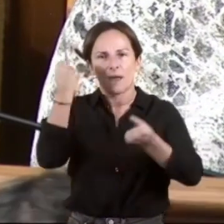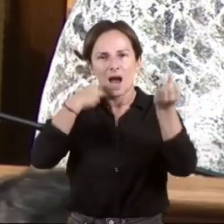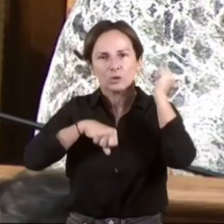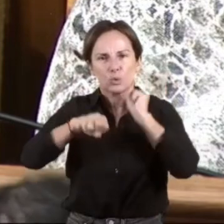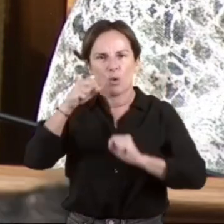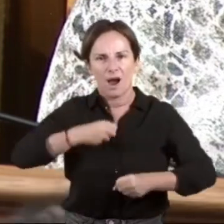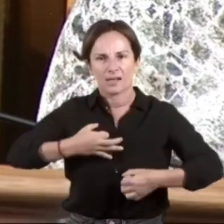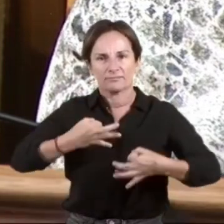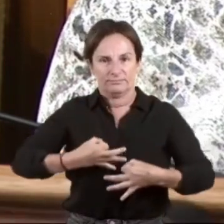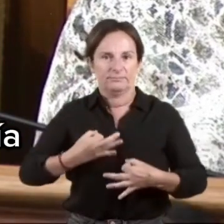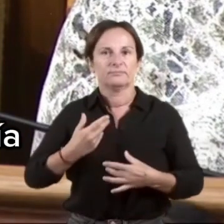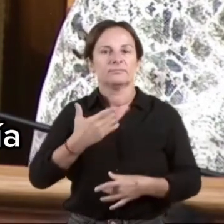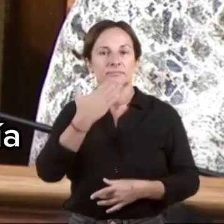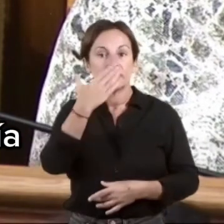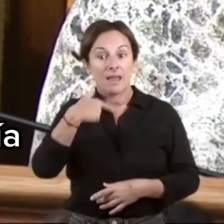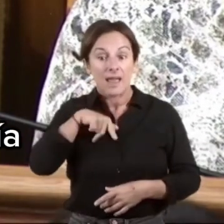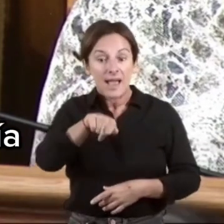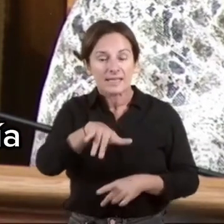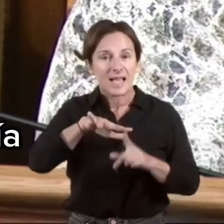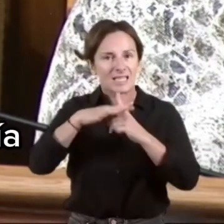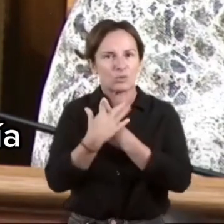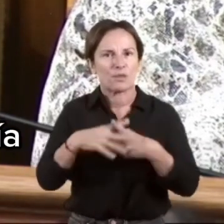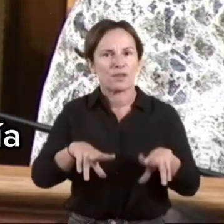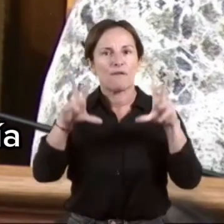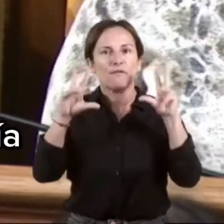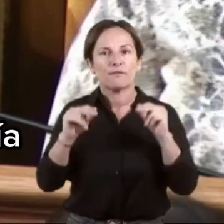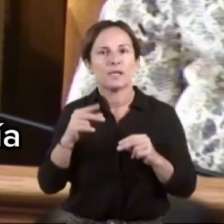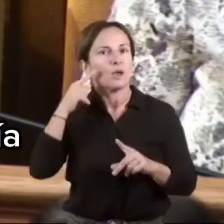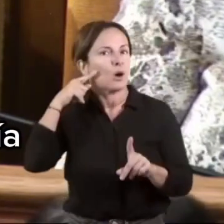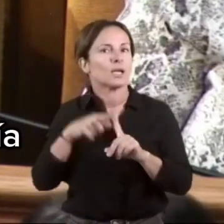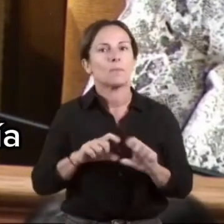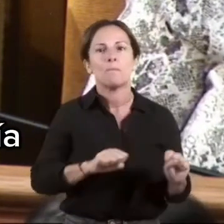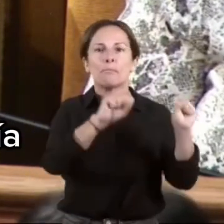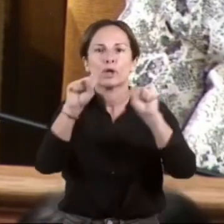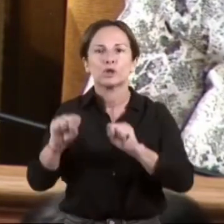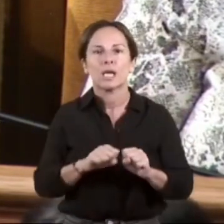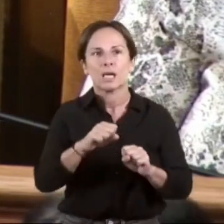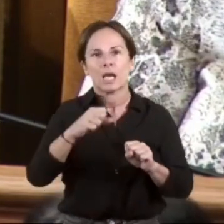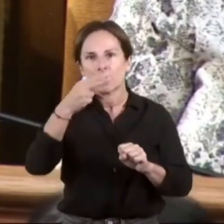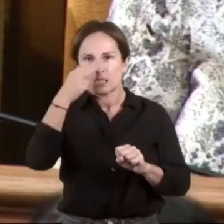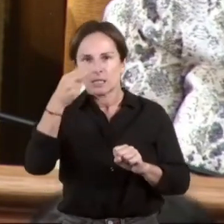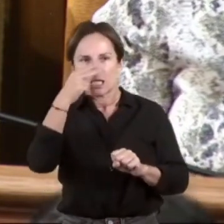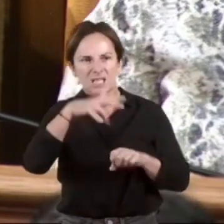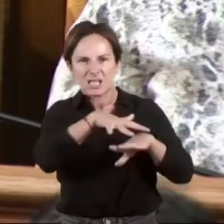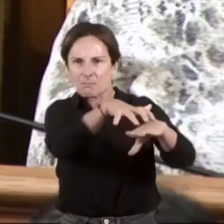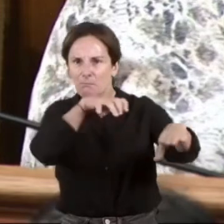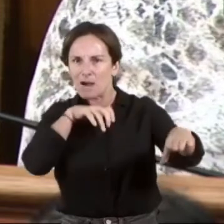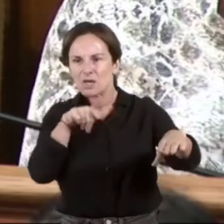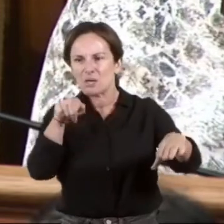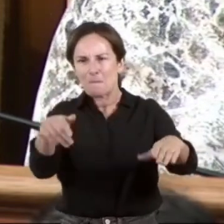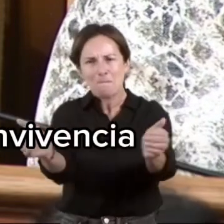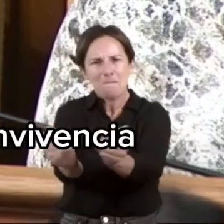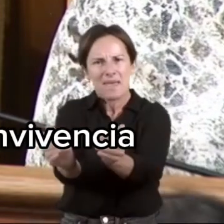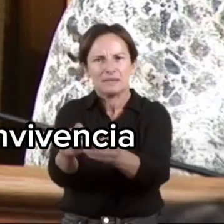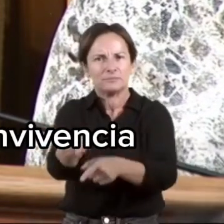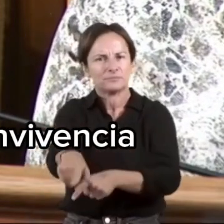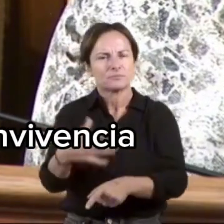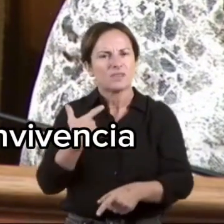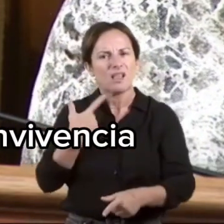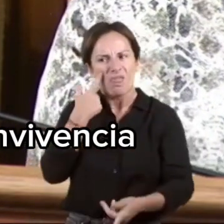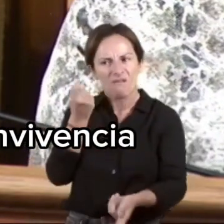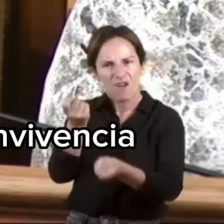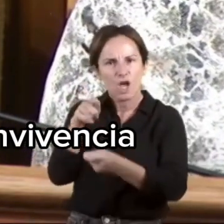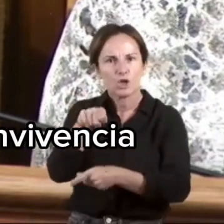pongan fin a esta situación protegiendo los intereses de la mayoría y asegurando que en el futuro no se